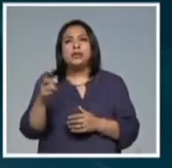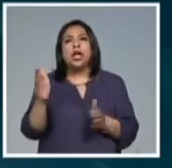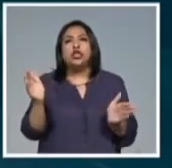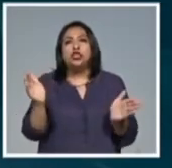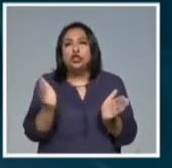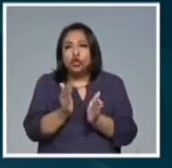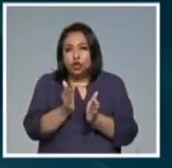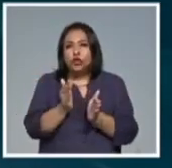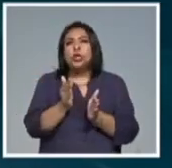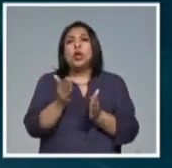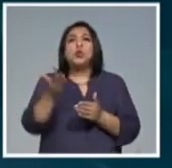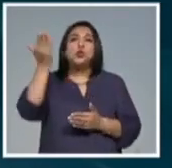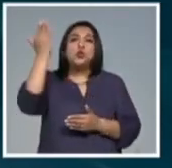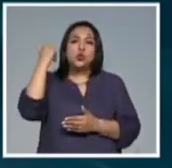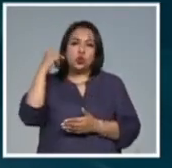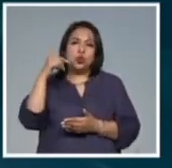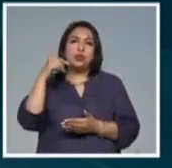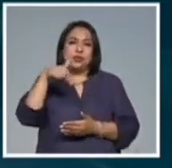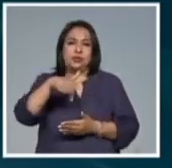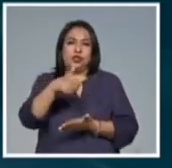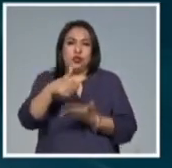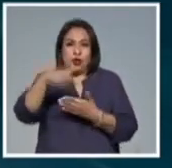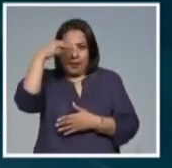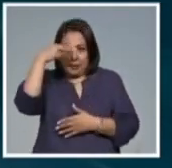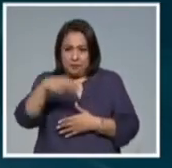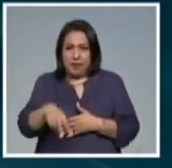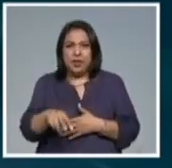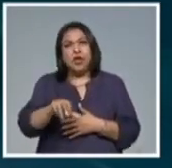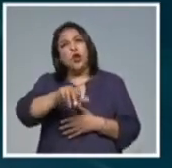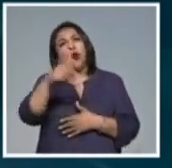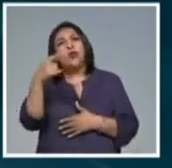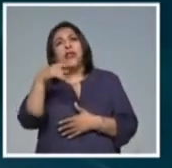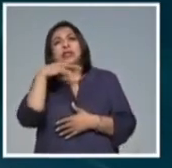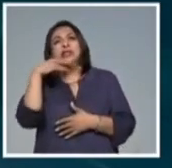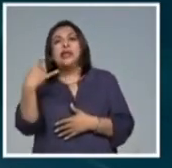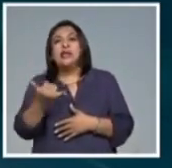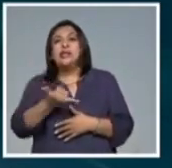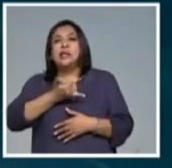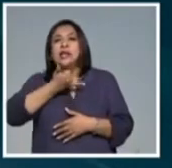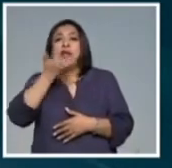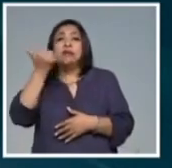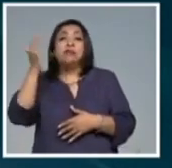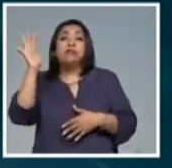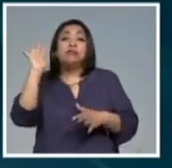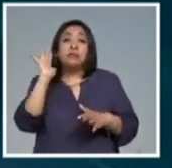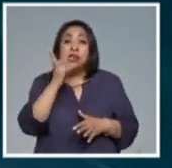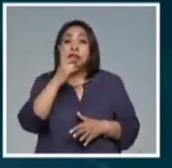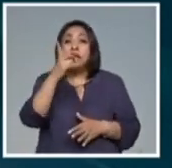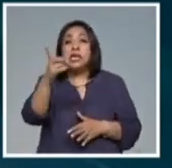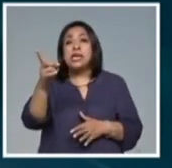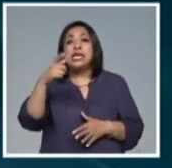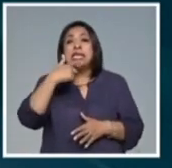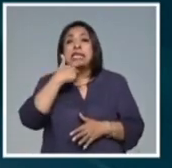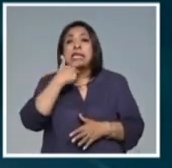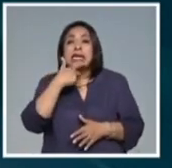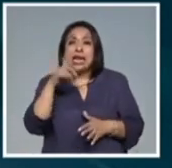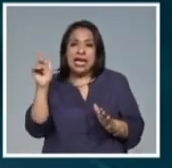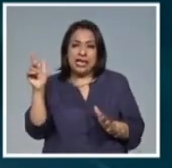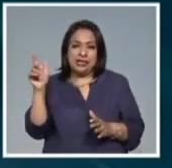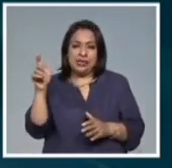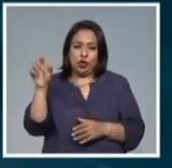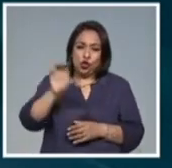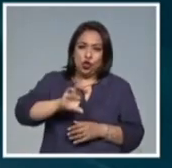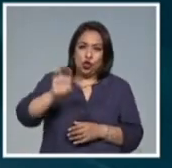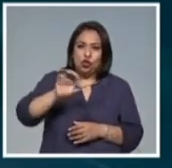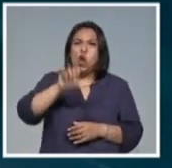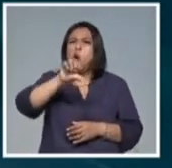propietarios que cubrían antaño la Ciudad de México, junto con otra salsa equívoca, la supuesta salsa inglesa. ¿De dónde es